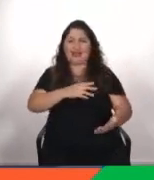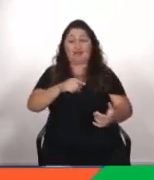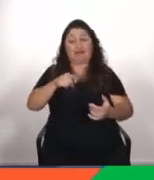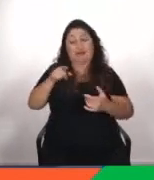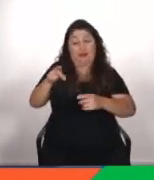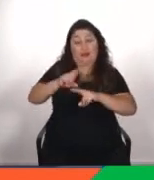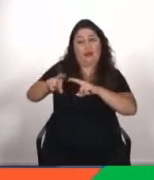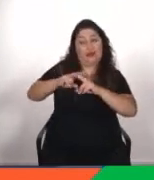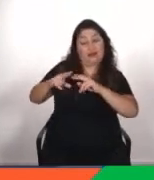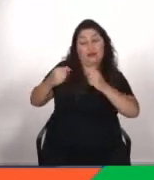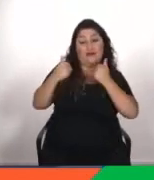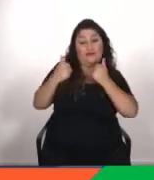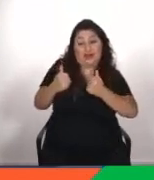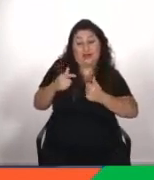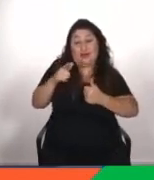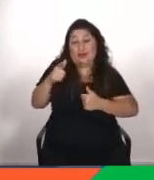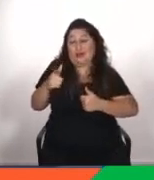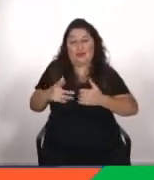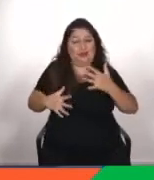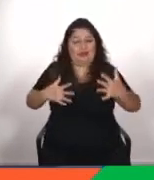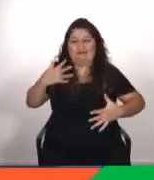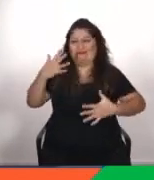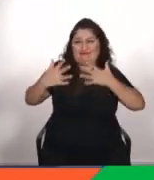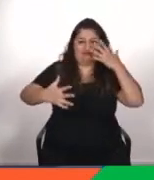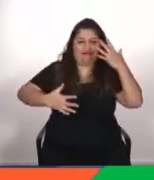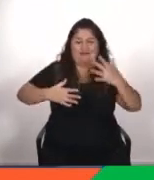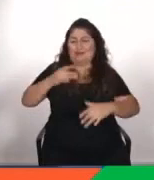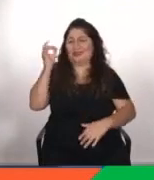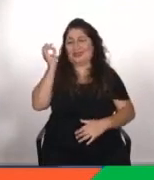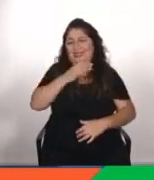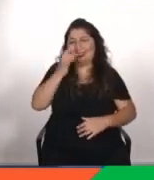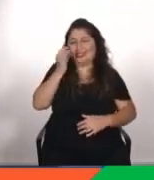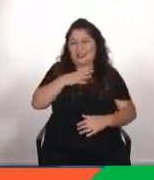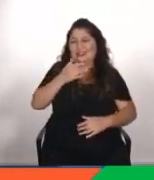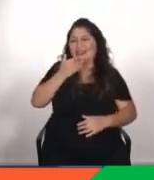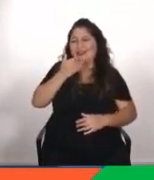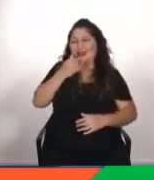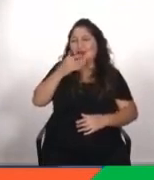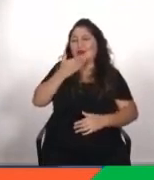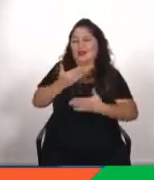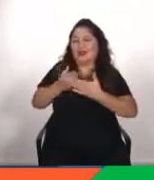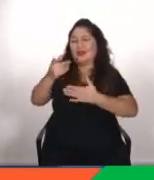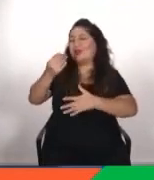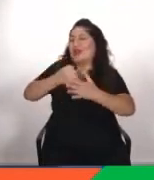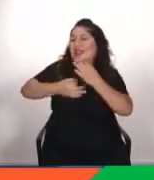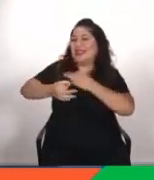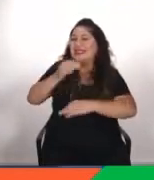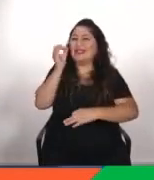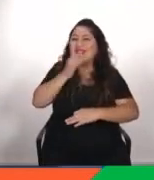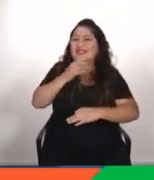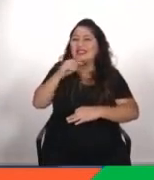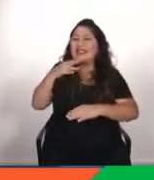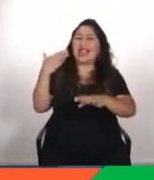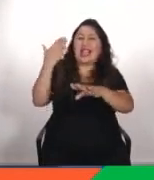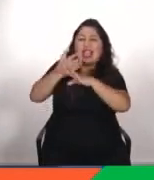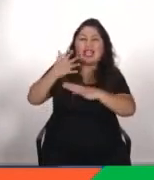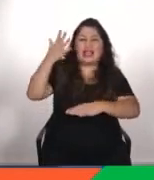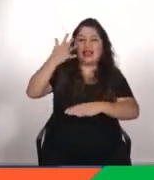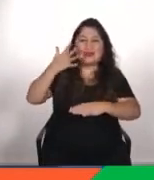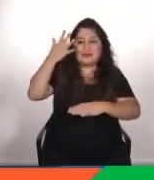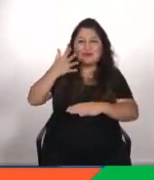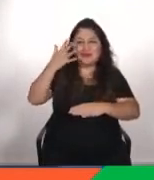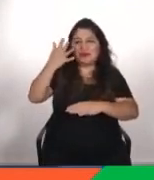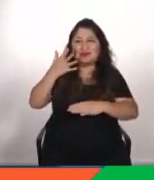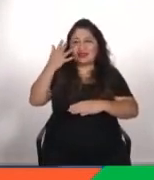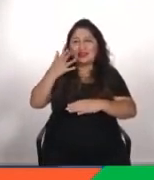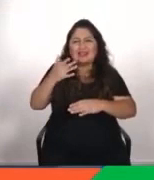muy histriónico, muy, muy chistoso. Yo me río mucho cuando tiras ese chiste de que uno tiene que ir a estas conferencias y aprovechar de rozar codo, porque todos